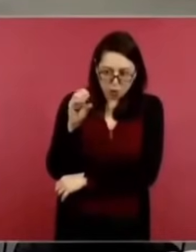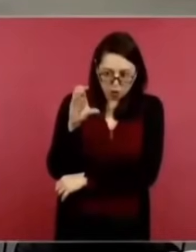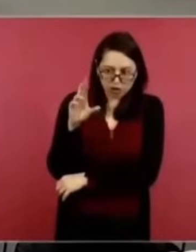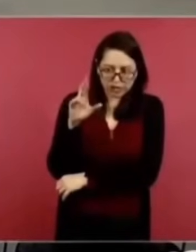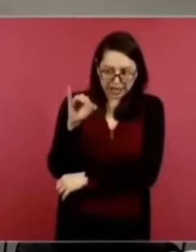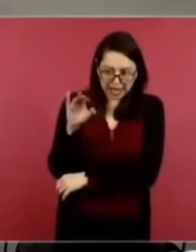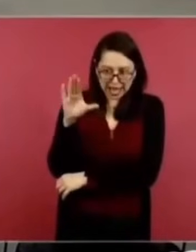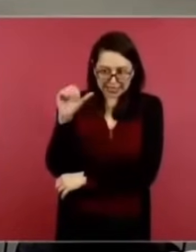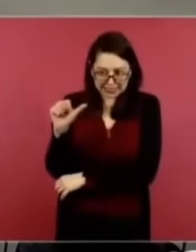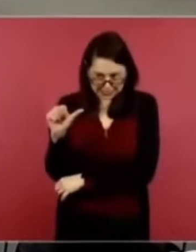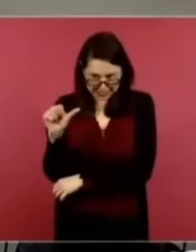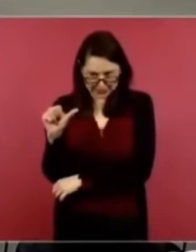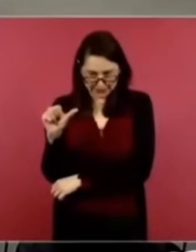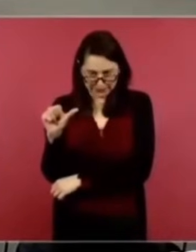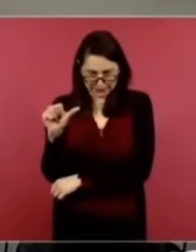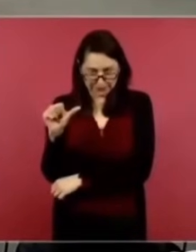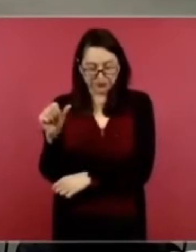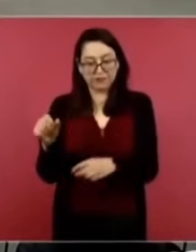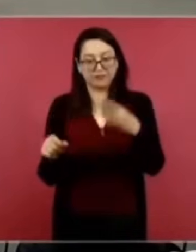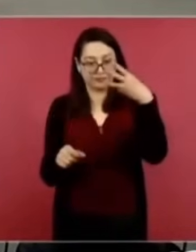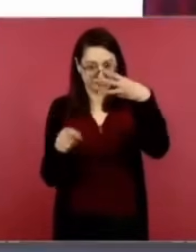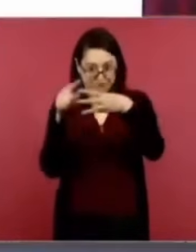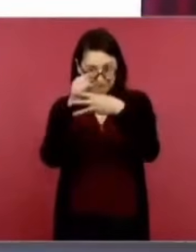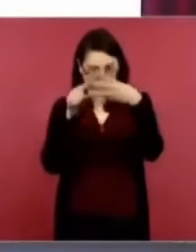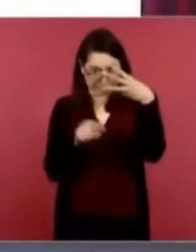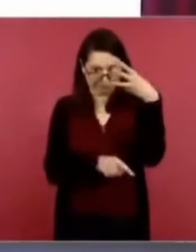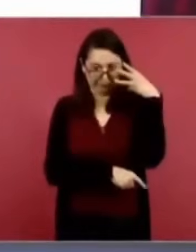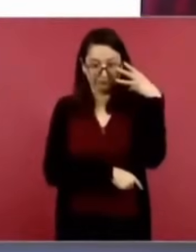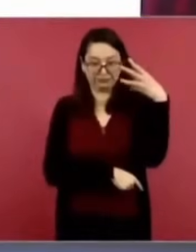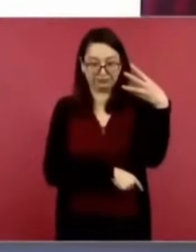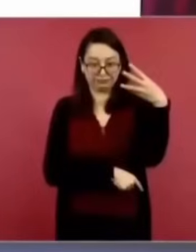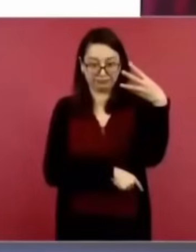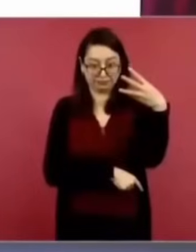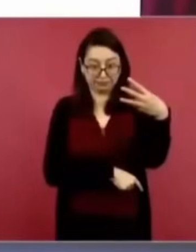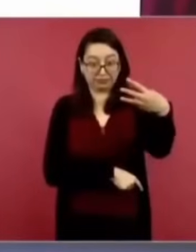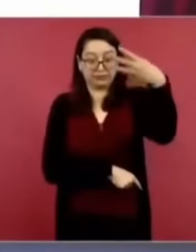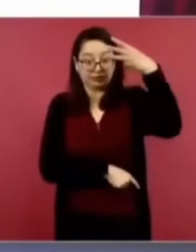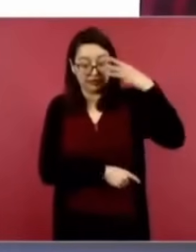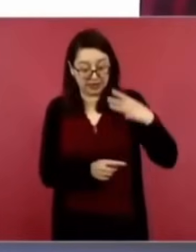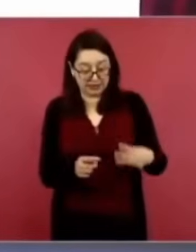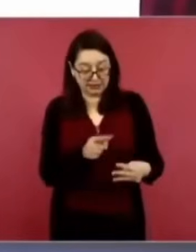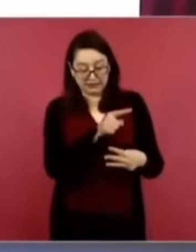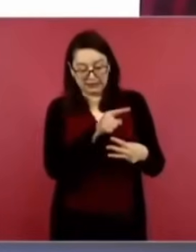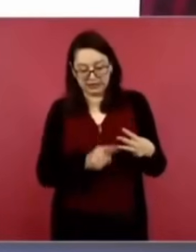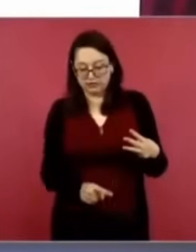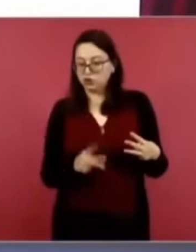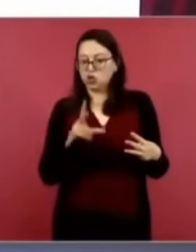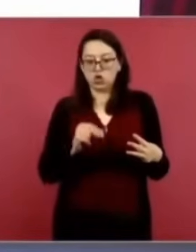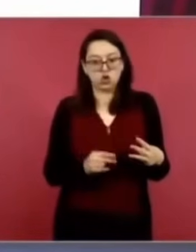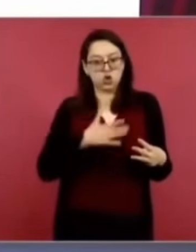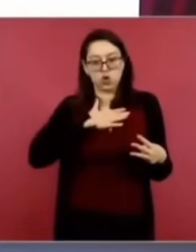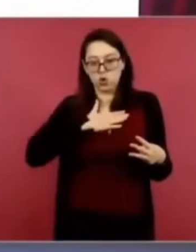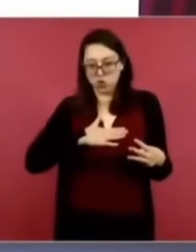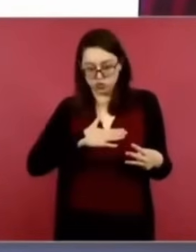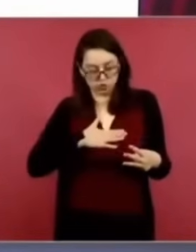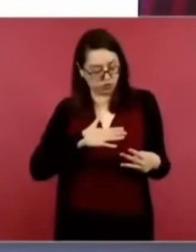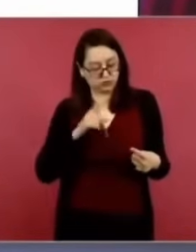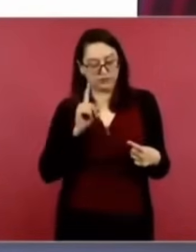Y las otras tres formas que él considera injustas es la